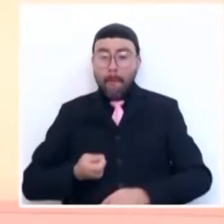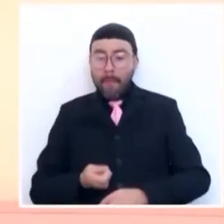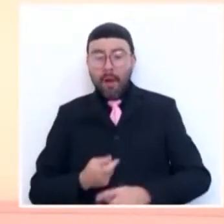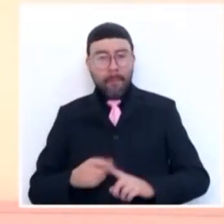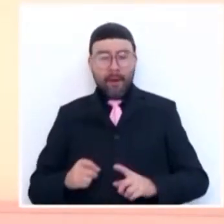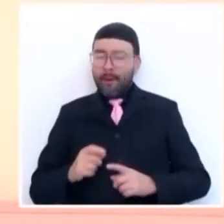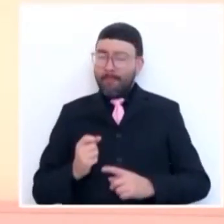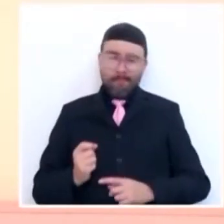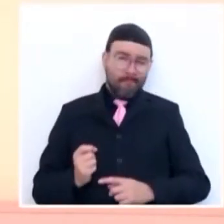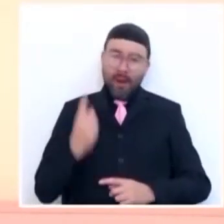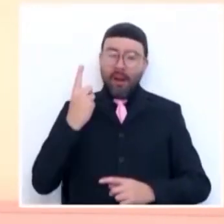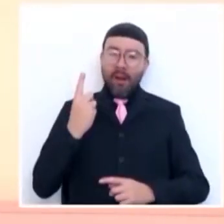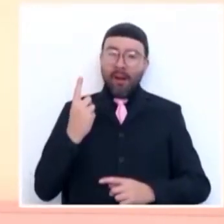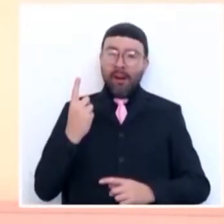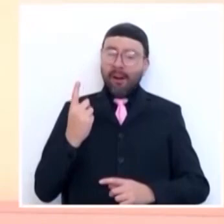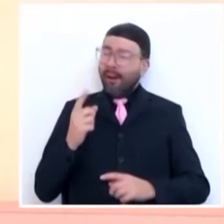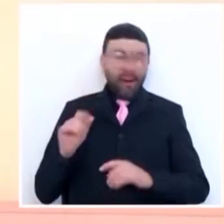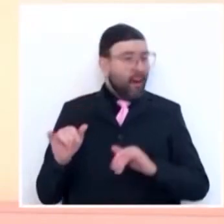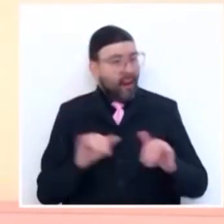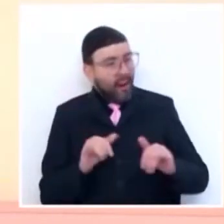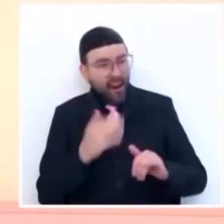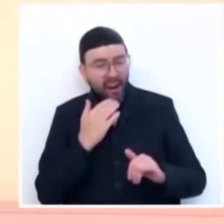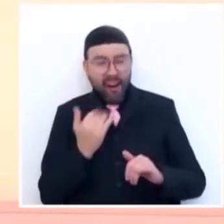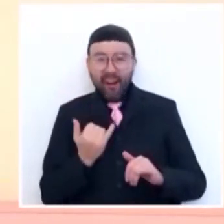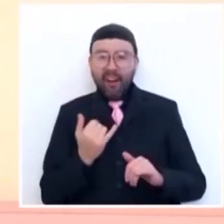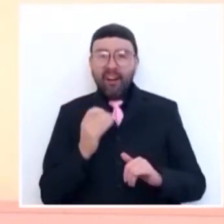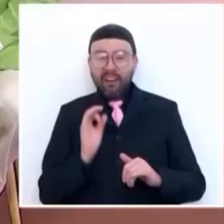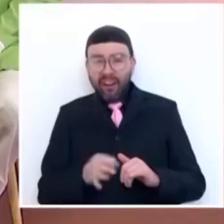principal músculo. Como si estuviéramos a toda hora